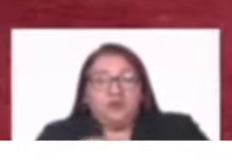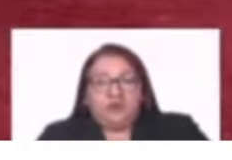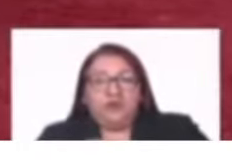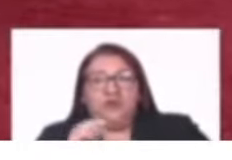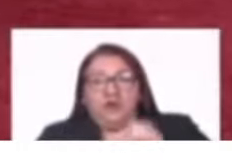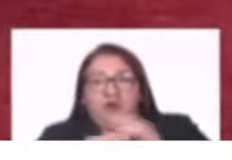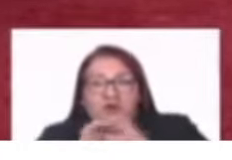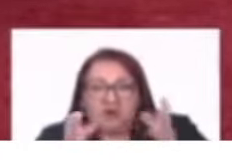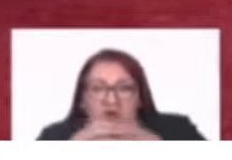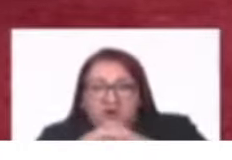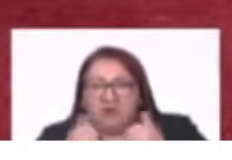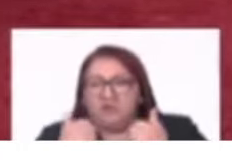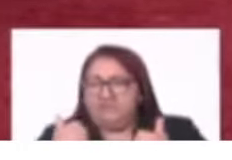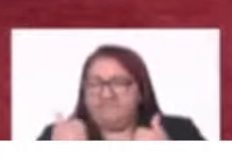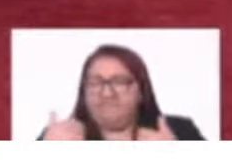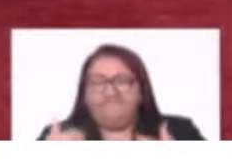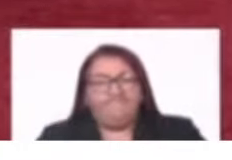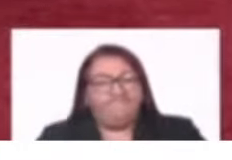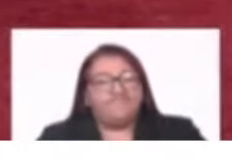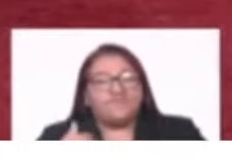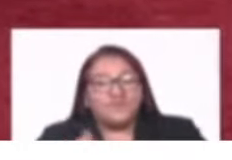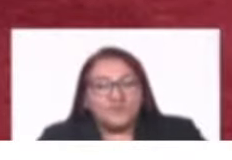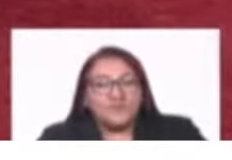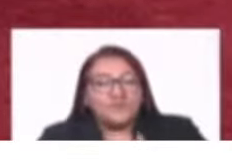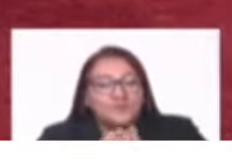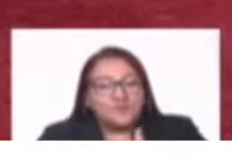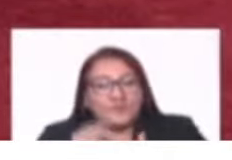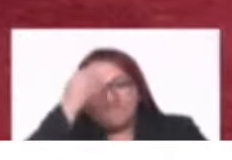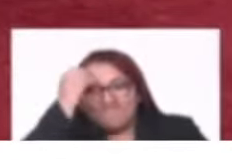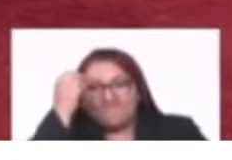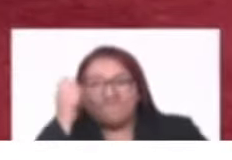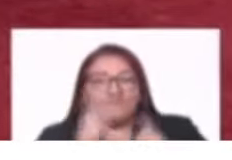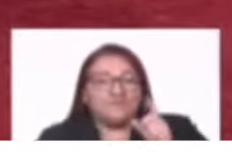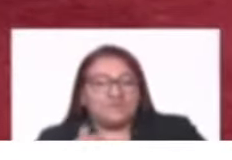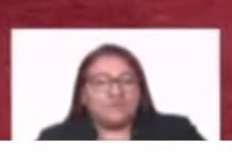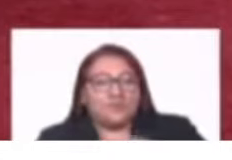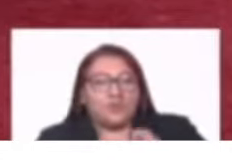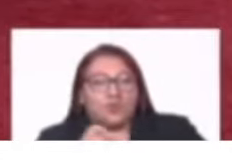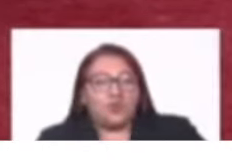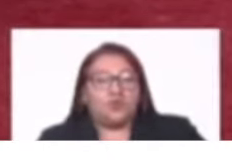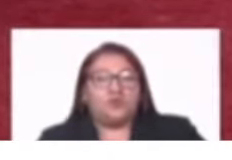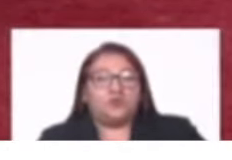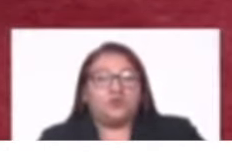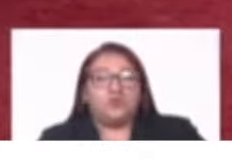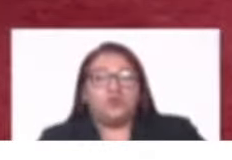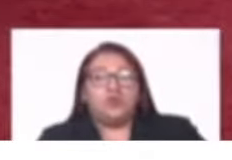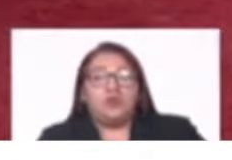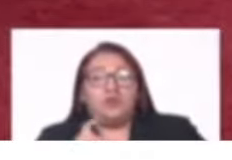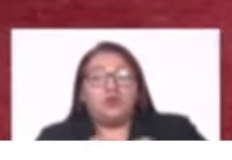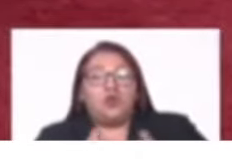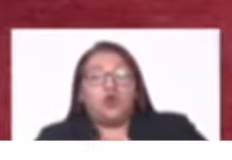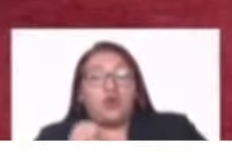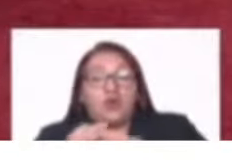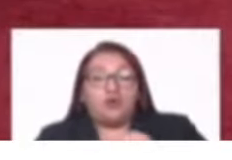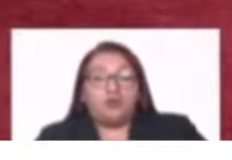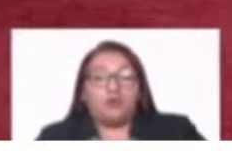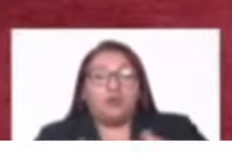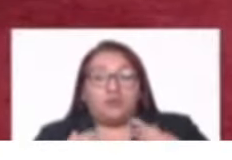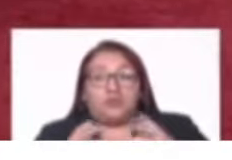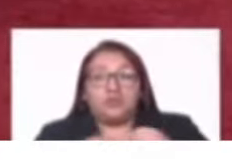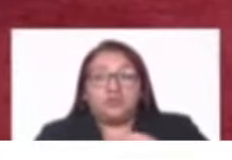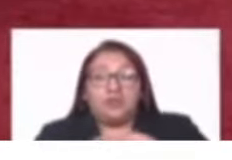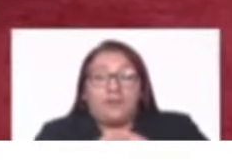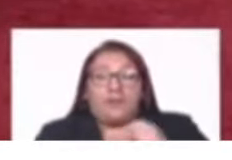infraestructura. Todo ello ha contribuido a que las perspectivas de nuestra macroeconomía se ajusten.